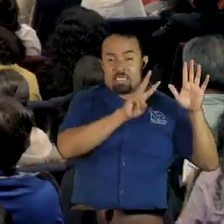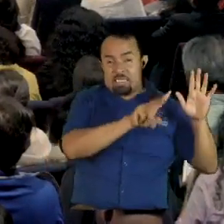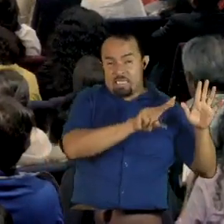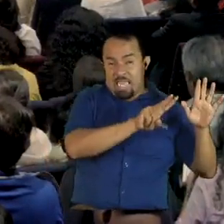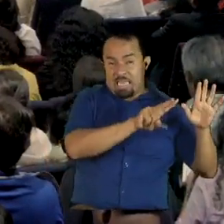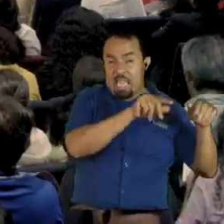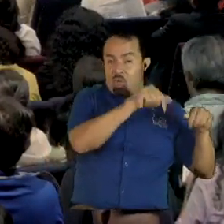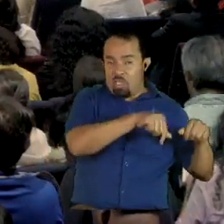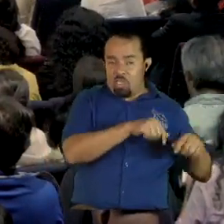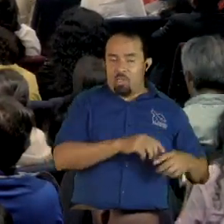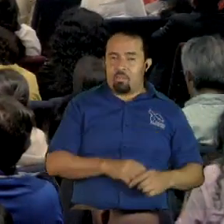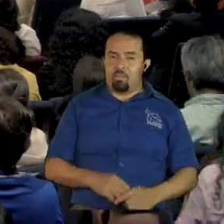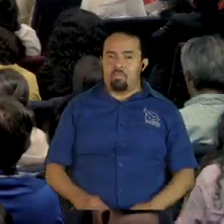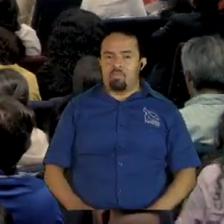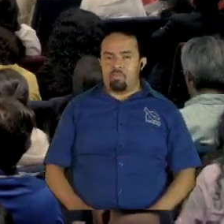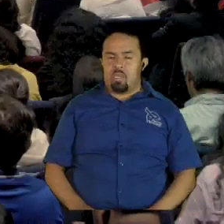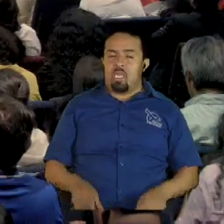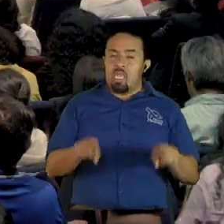Creo yo que ahí vamos.